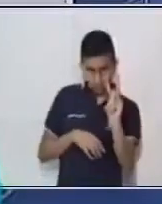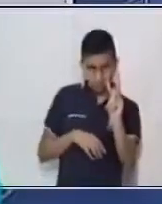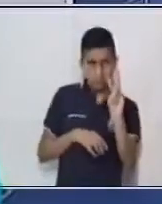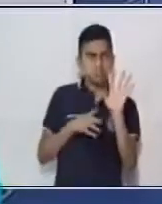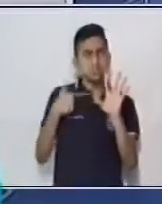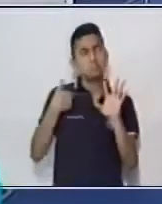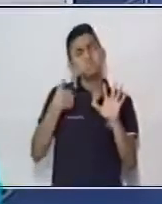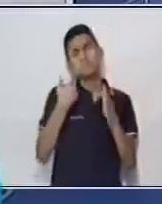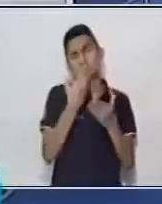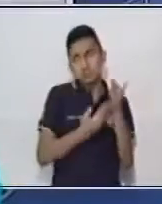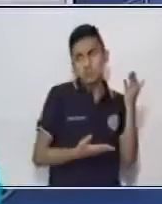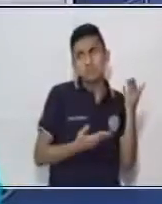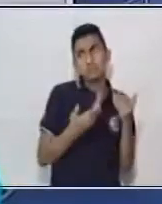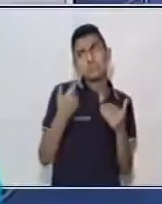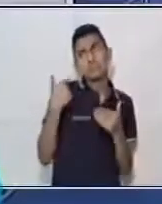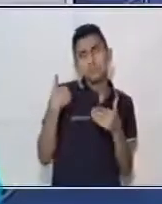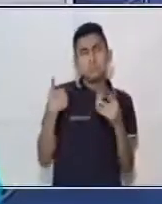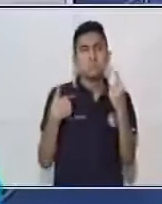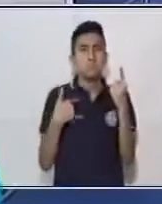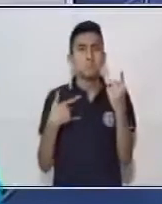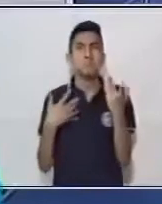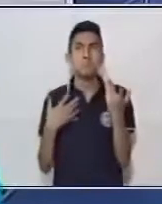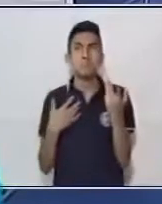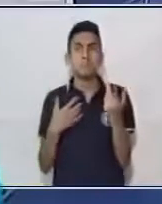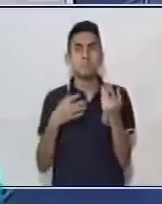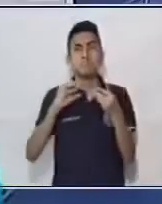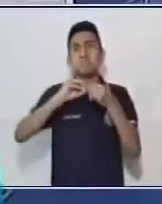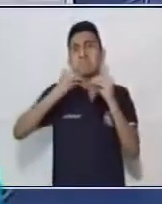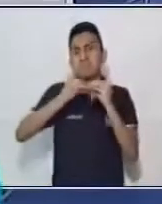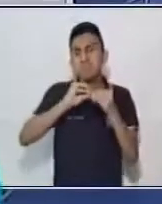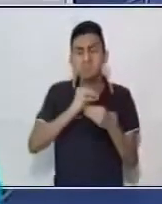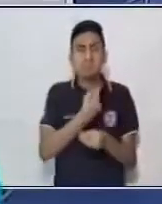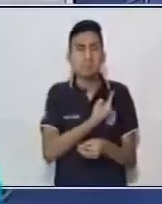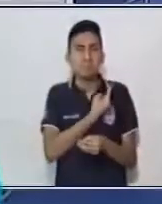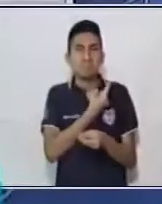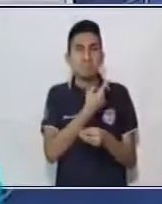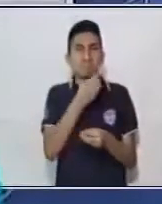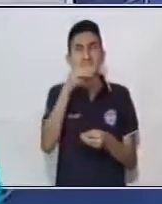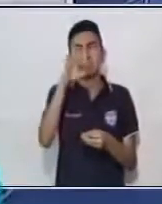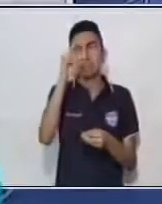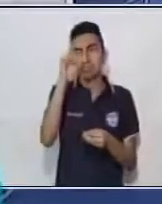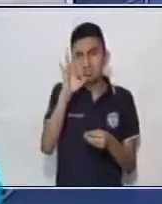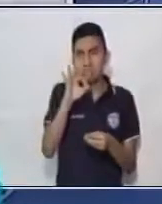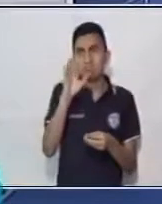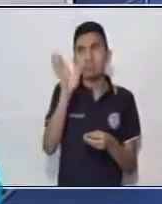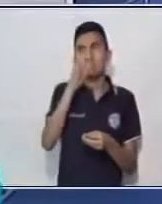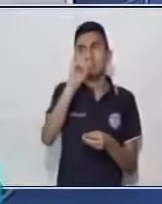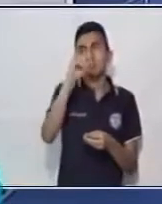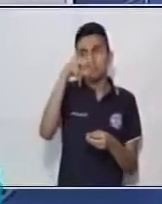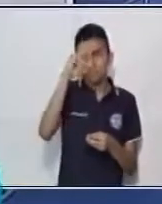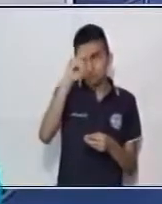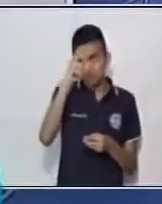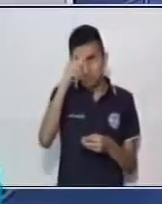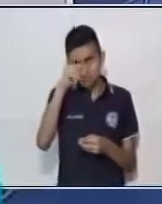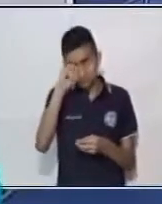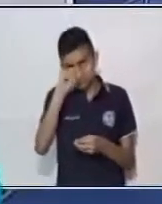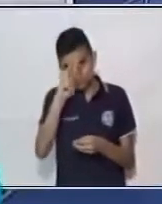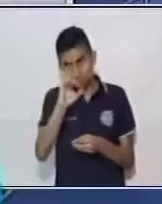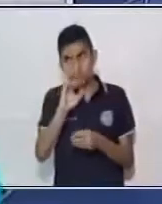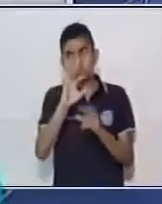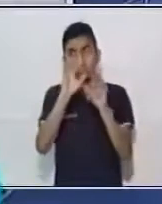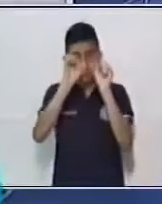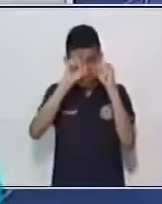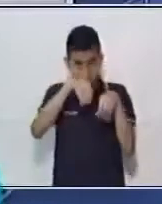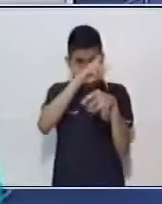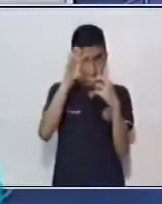puedo determinar persona primera, número singular, modo indicativo, aspecto puede ser